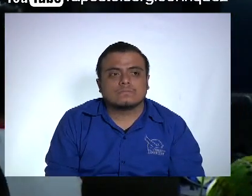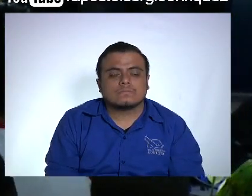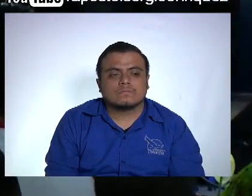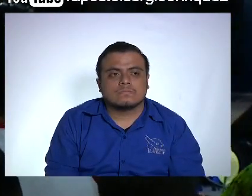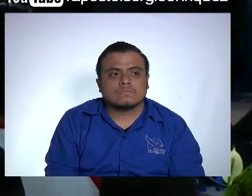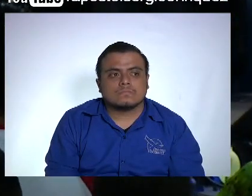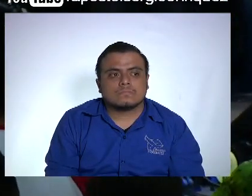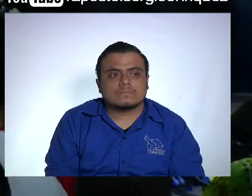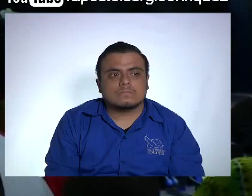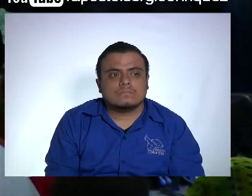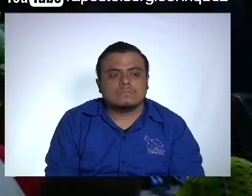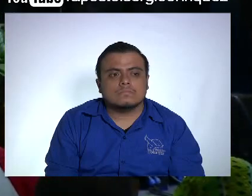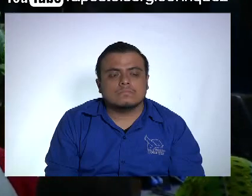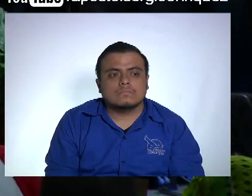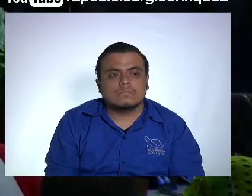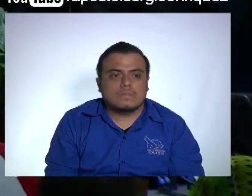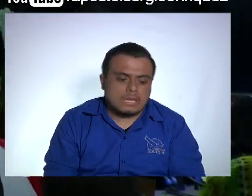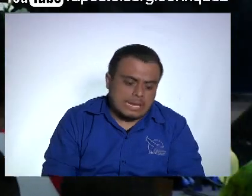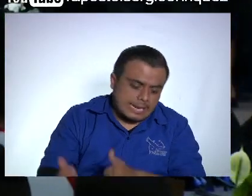Aleluya.